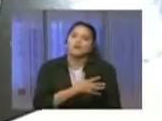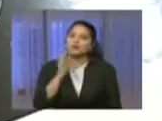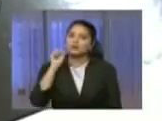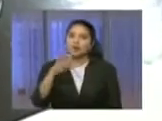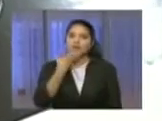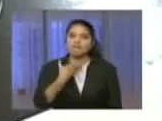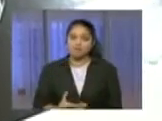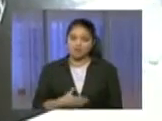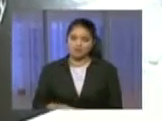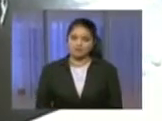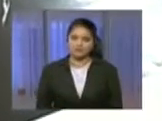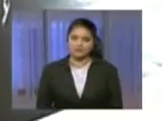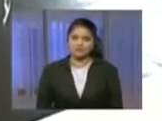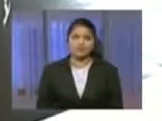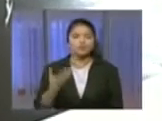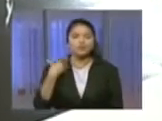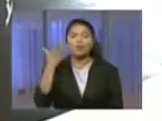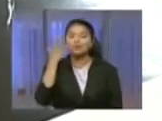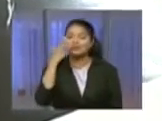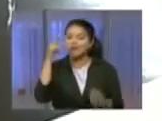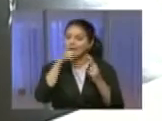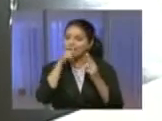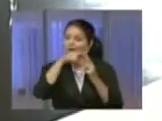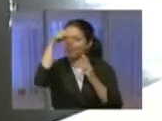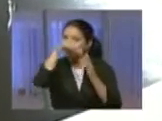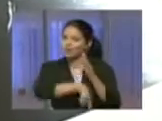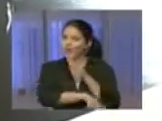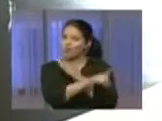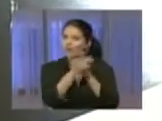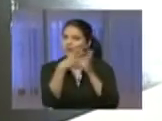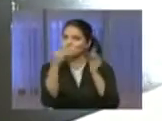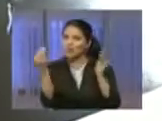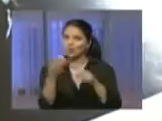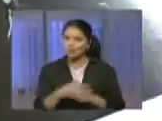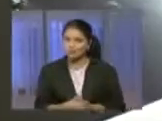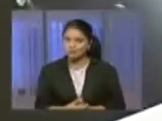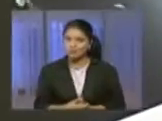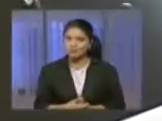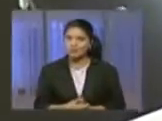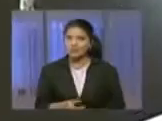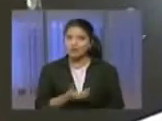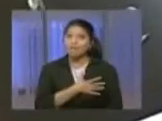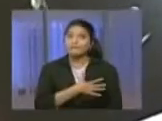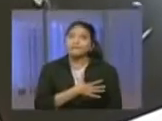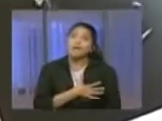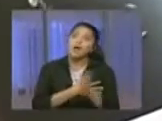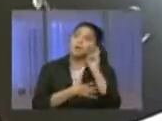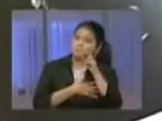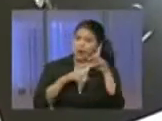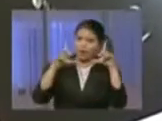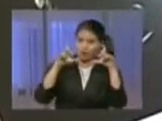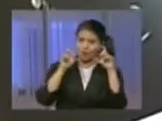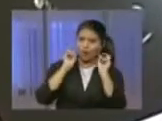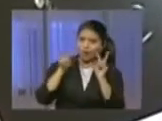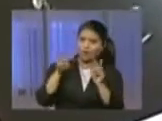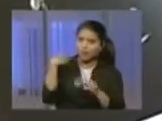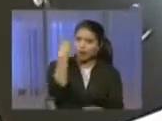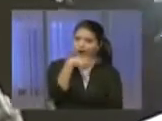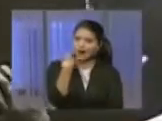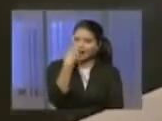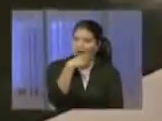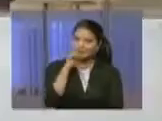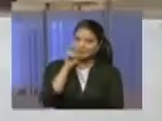derretía todo de ti Nelson bocaranda Mira te derretí ahí esa foto te delata